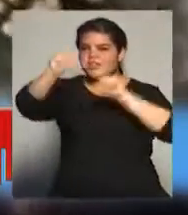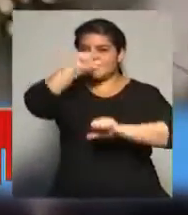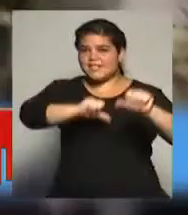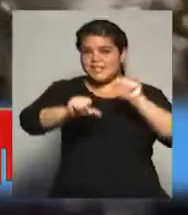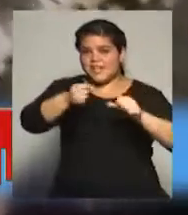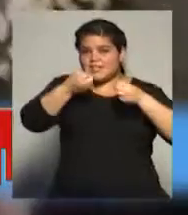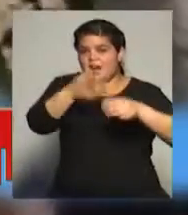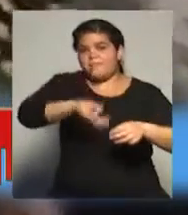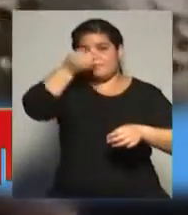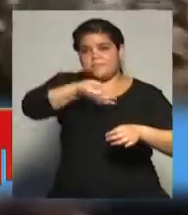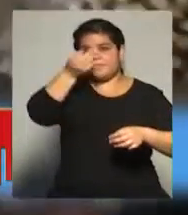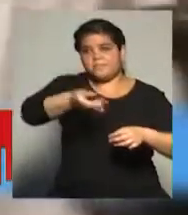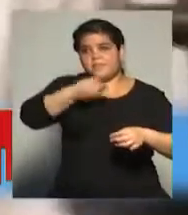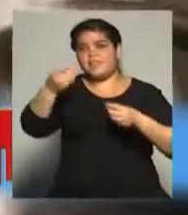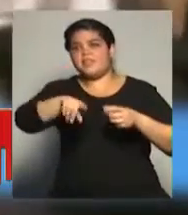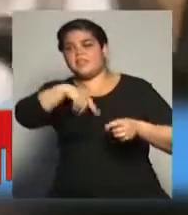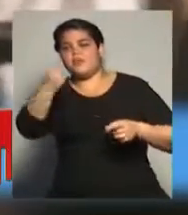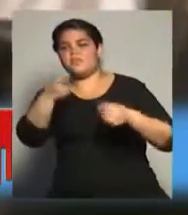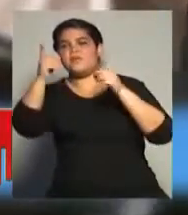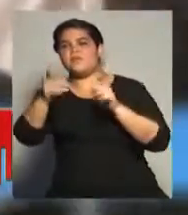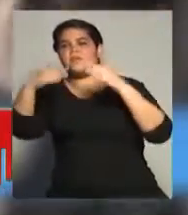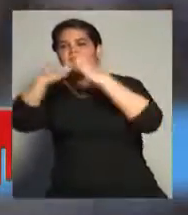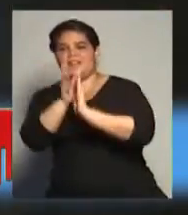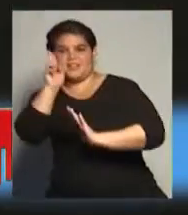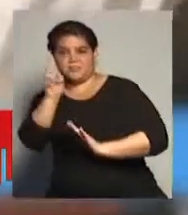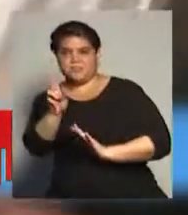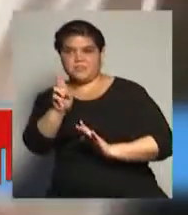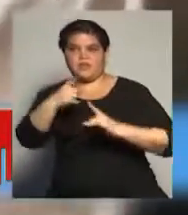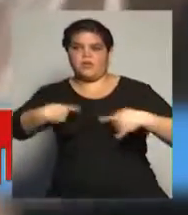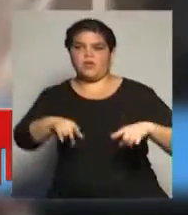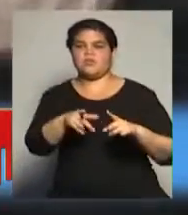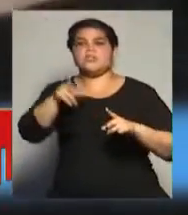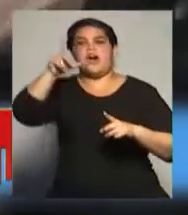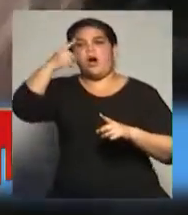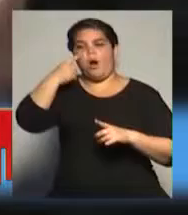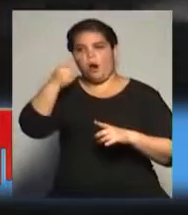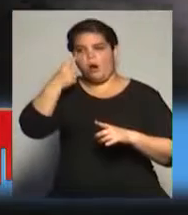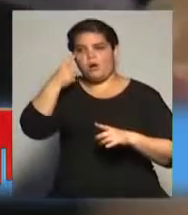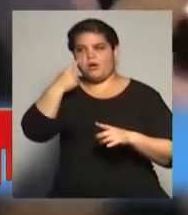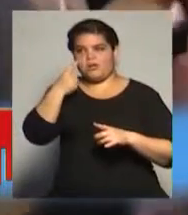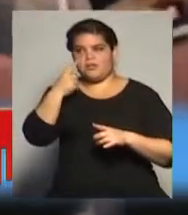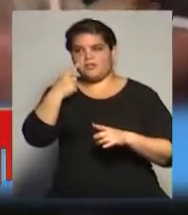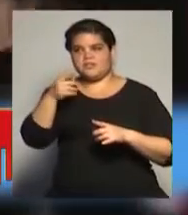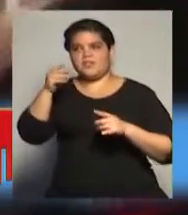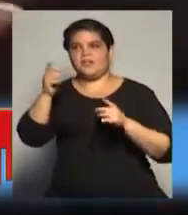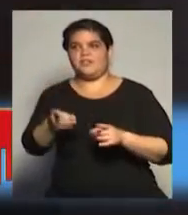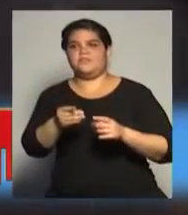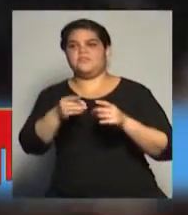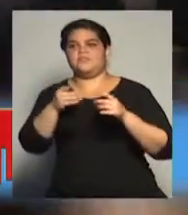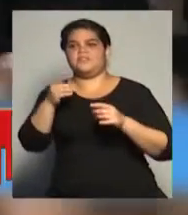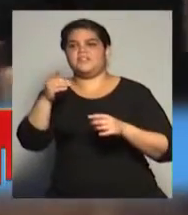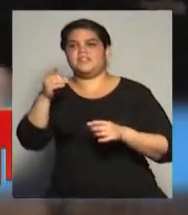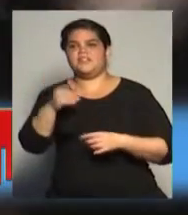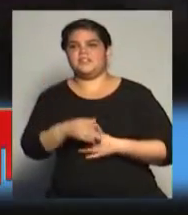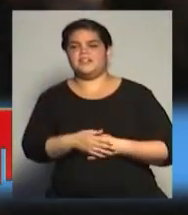después sigue con la doctrina de la Iglesia, pero utiliza los conocimientos científicos y además confía en todas